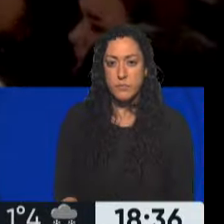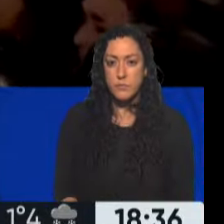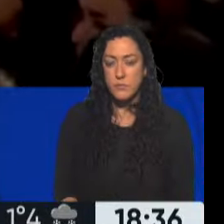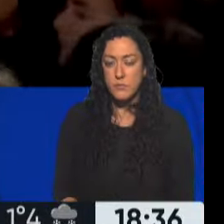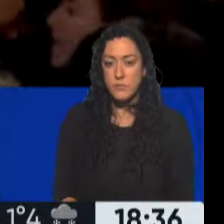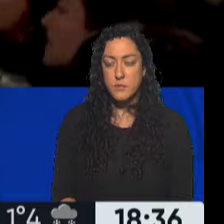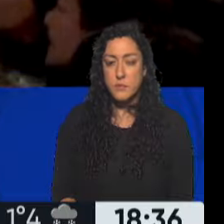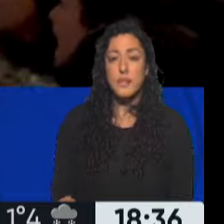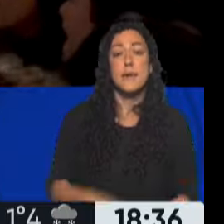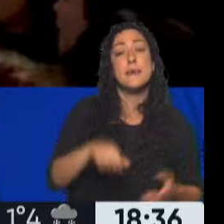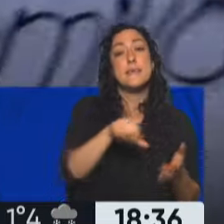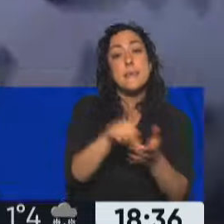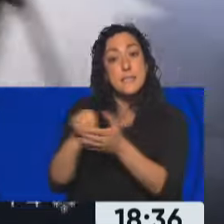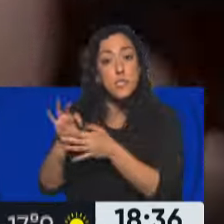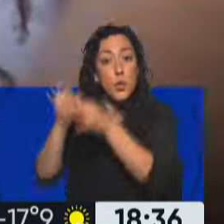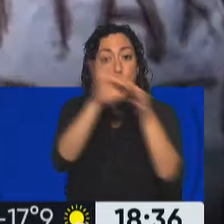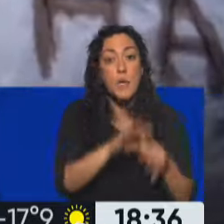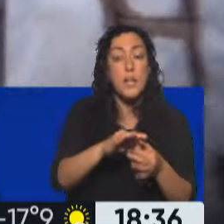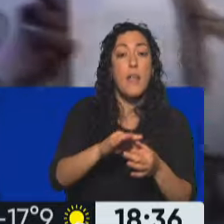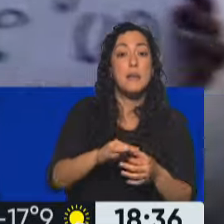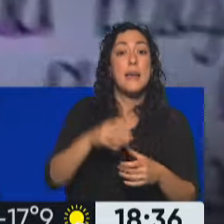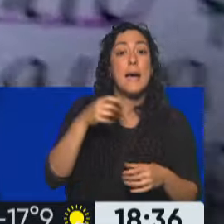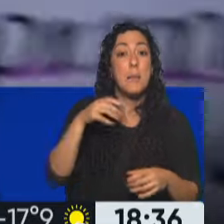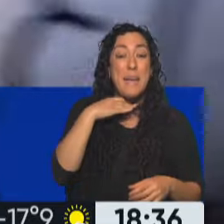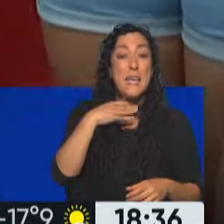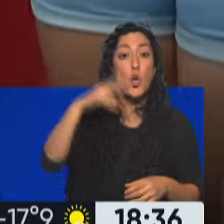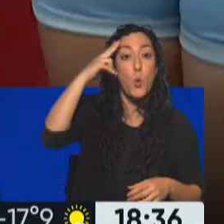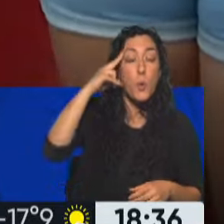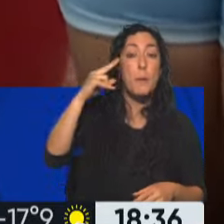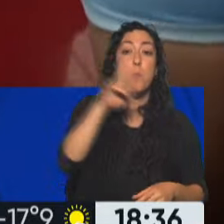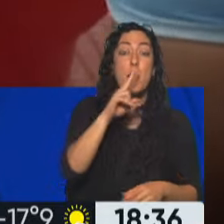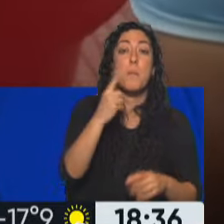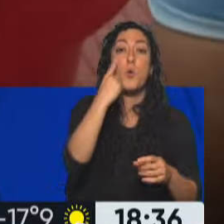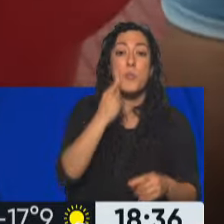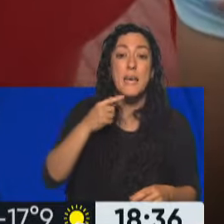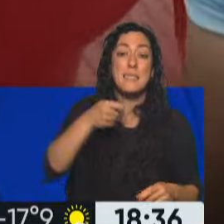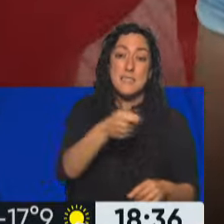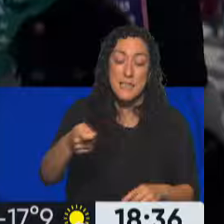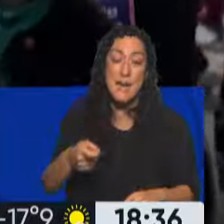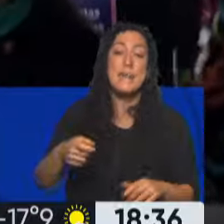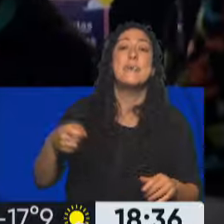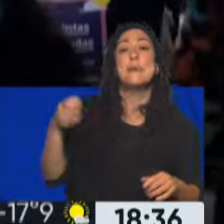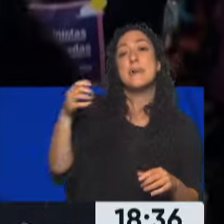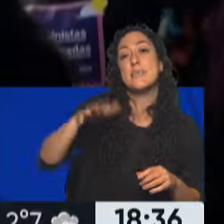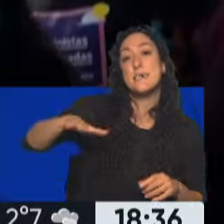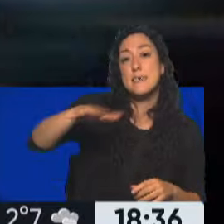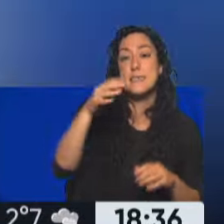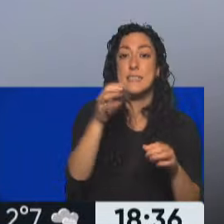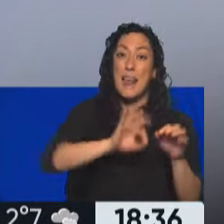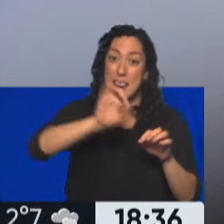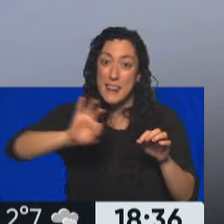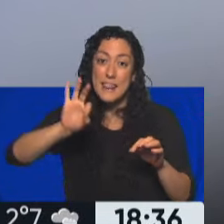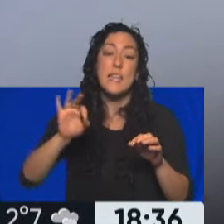Según Naciones Unidas, 9 mujeres por día son asesinadas en México. El Instituto de Estadística y Geografía, INEGI, informó que